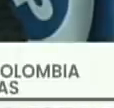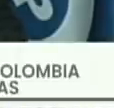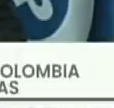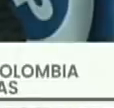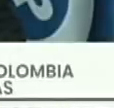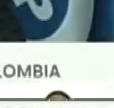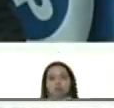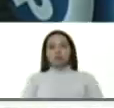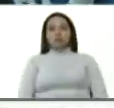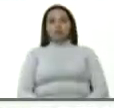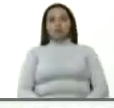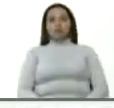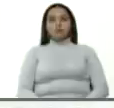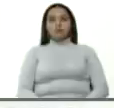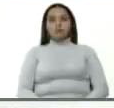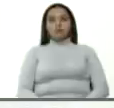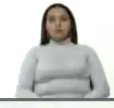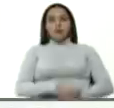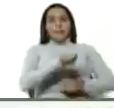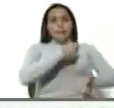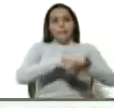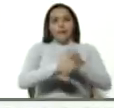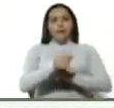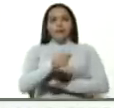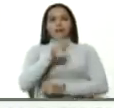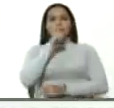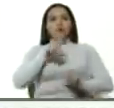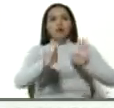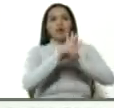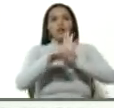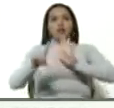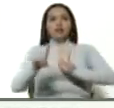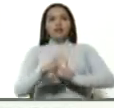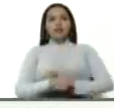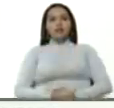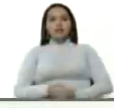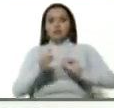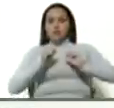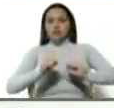siguientes: tráfico ilícito